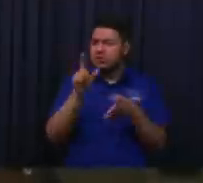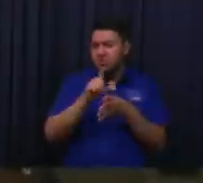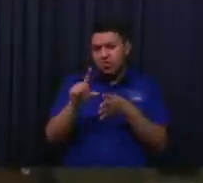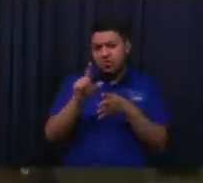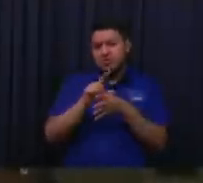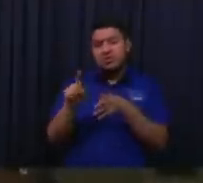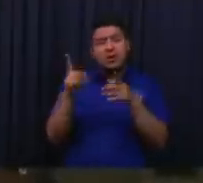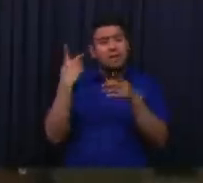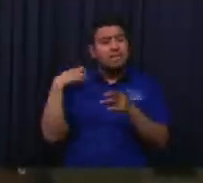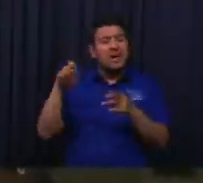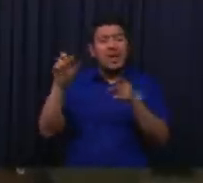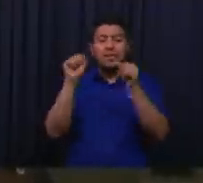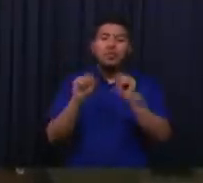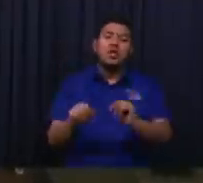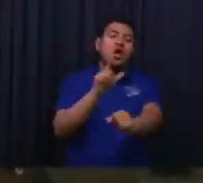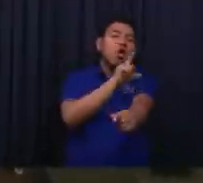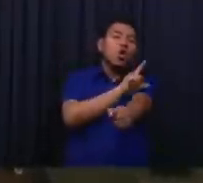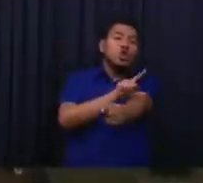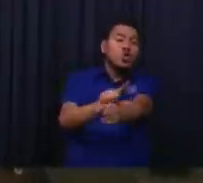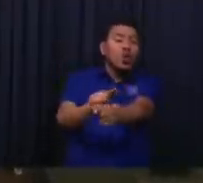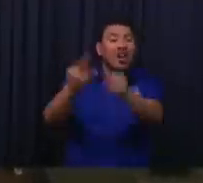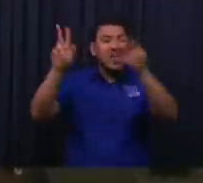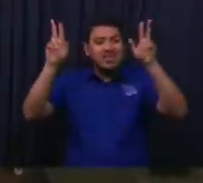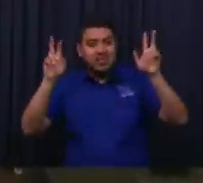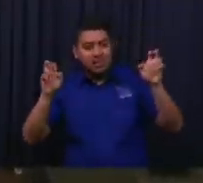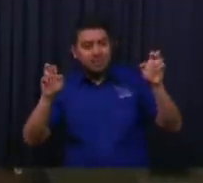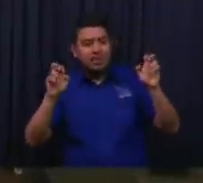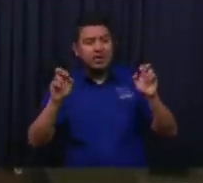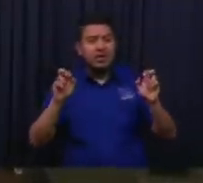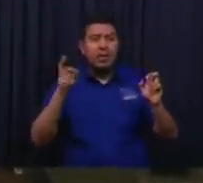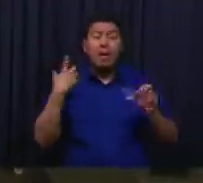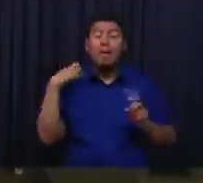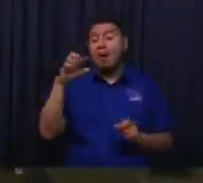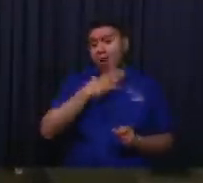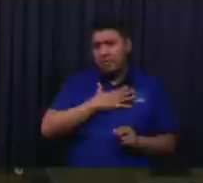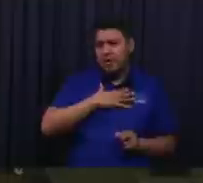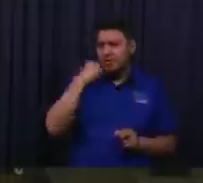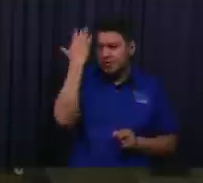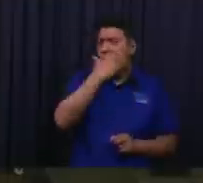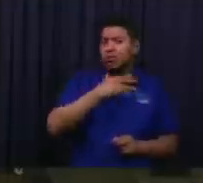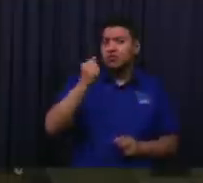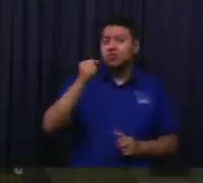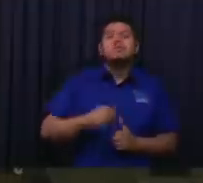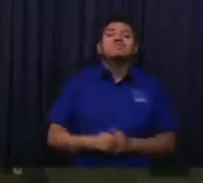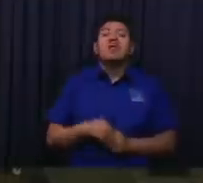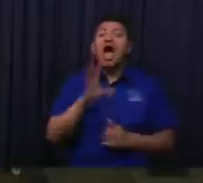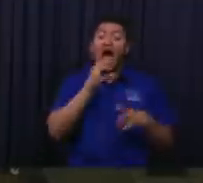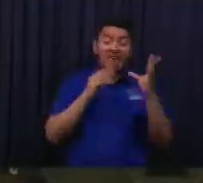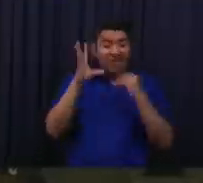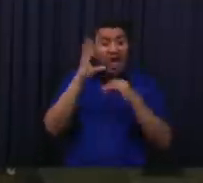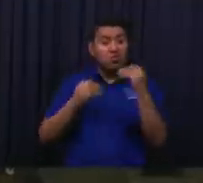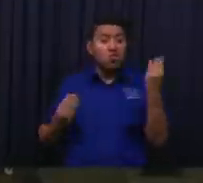ya continuar el tema, que me parece apasionante. Hemos estado hablando del nuevo pacto, y